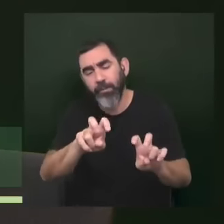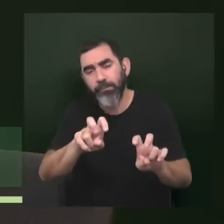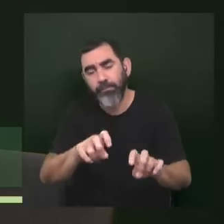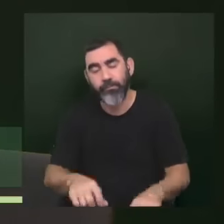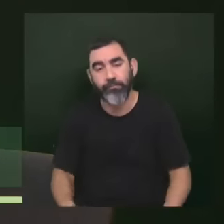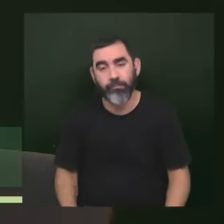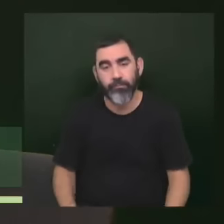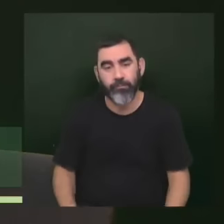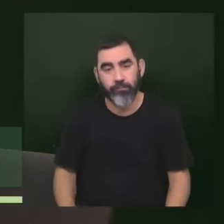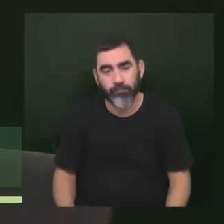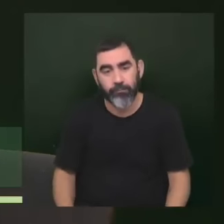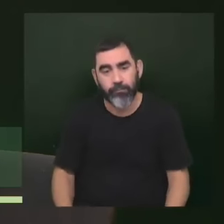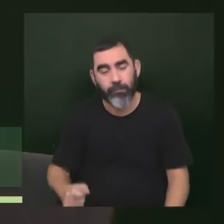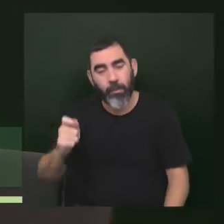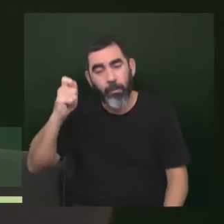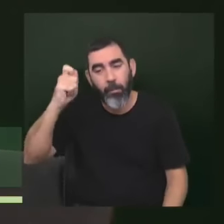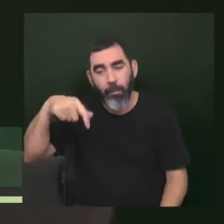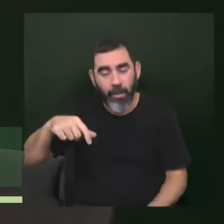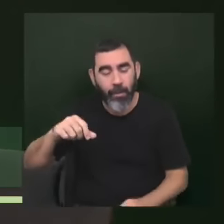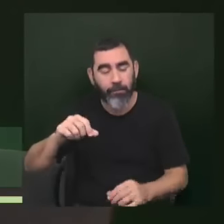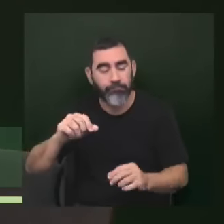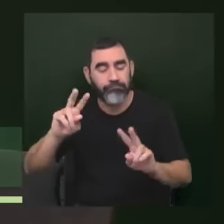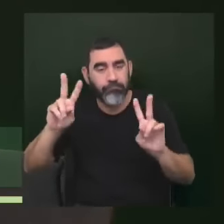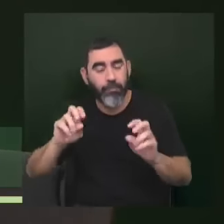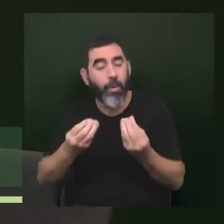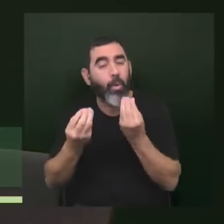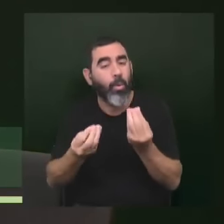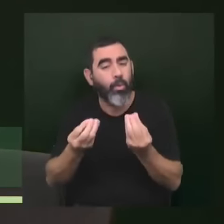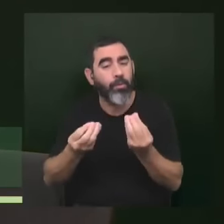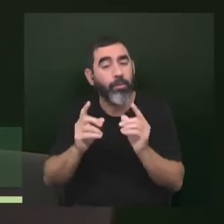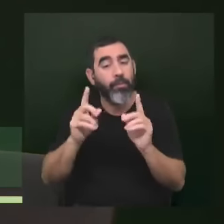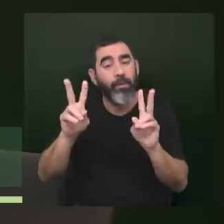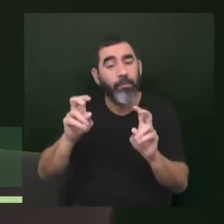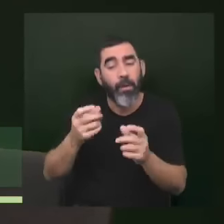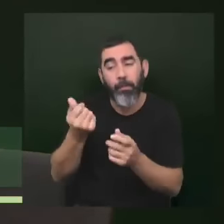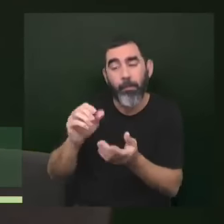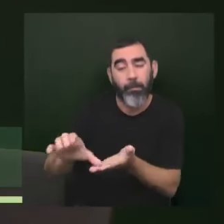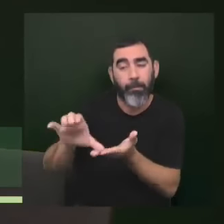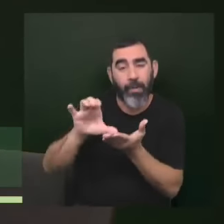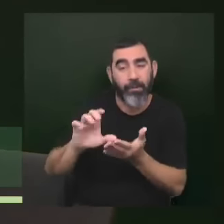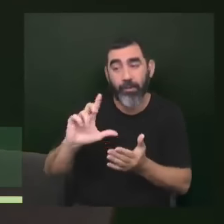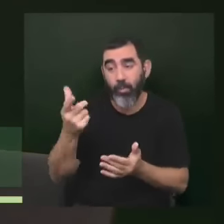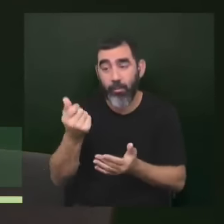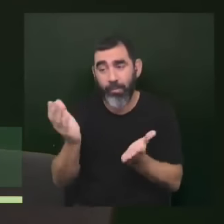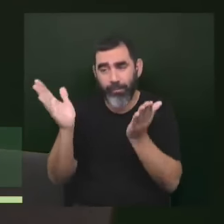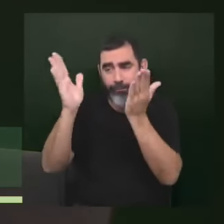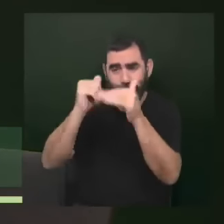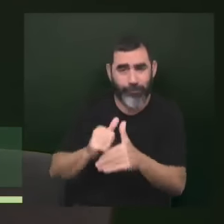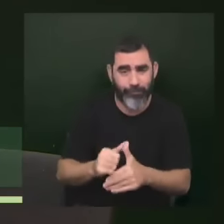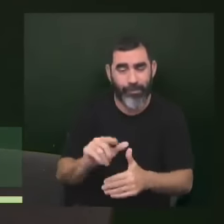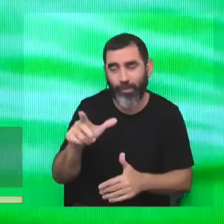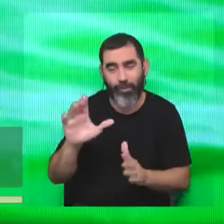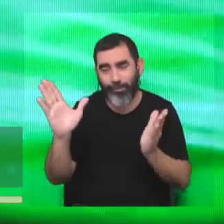tema en un plan si es que es necesario acá elaborarlo y Pero por otro lado el tema de recursos esto sin recursos no se hace no Por